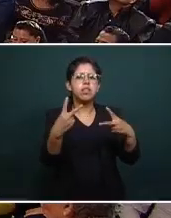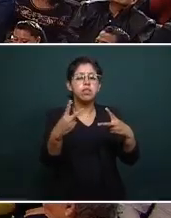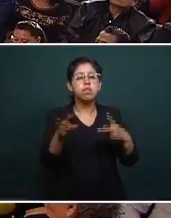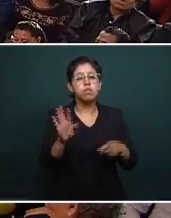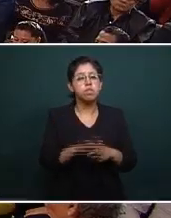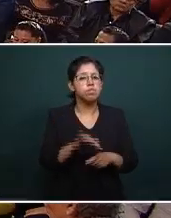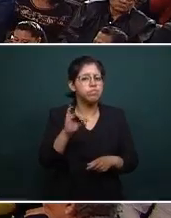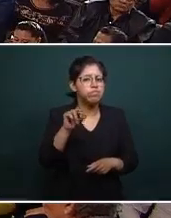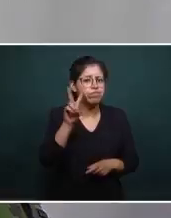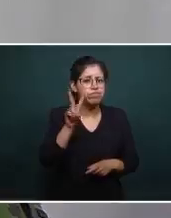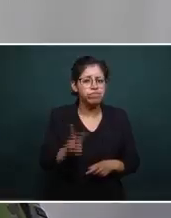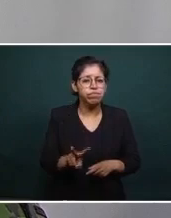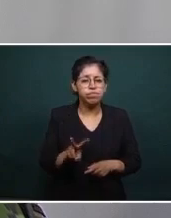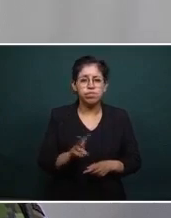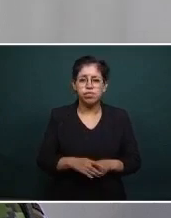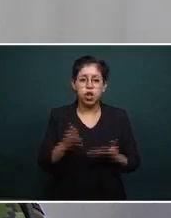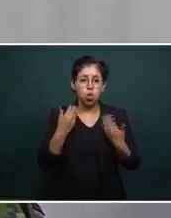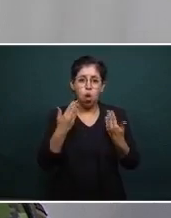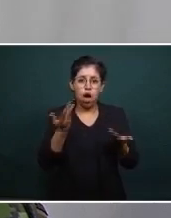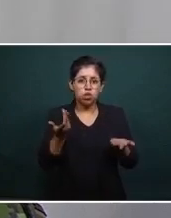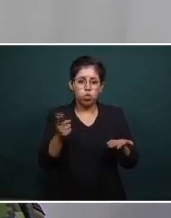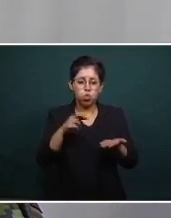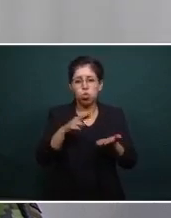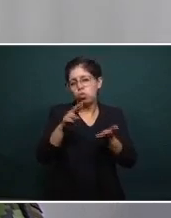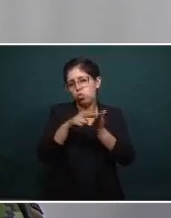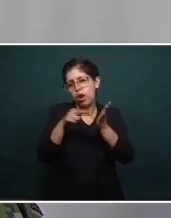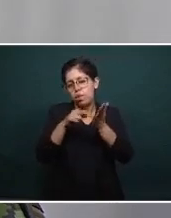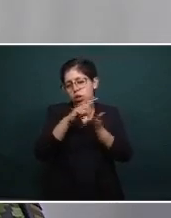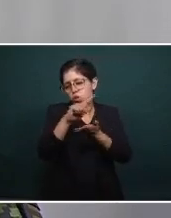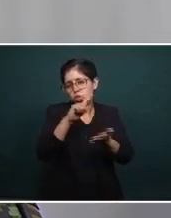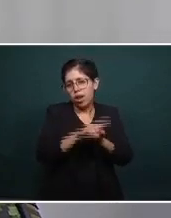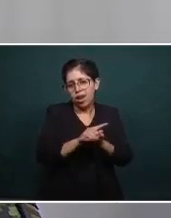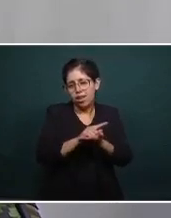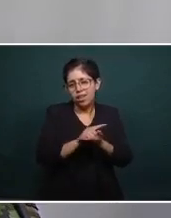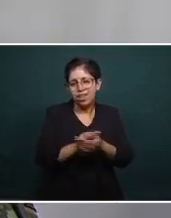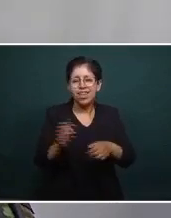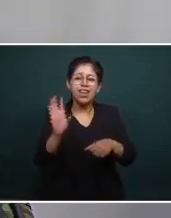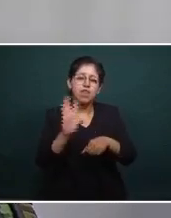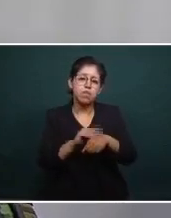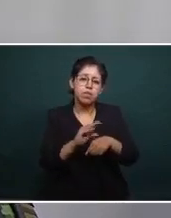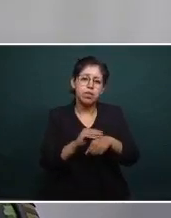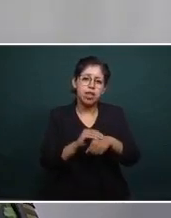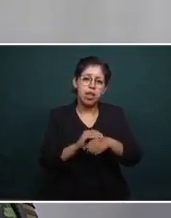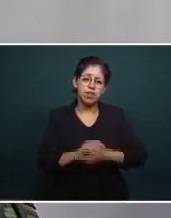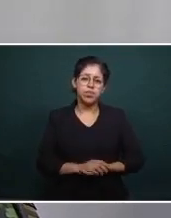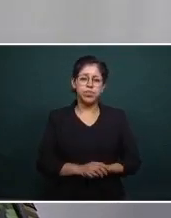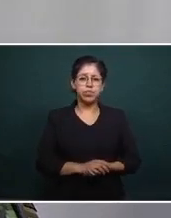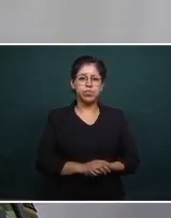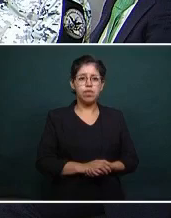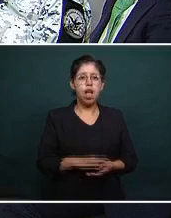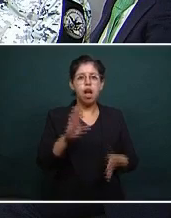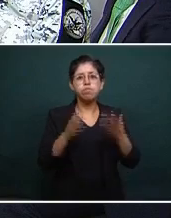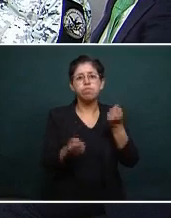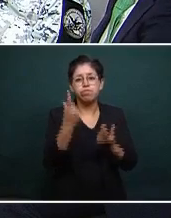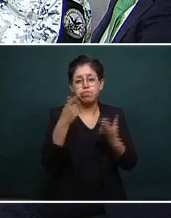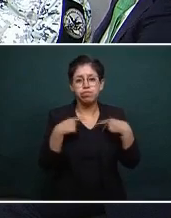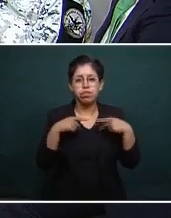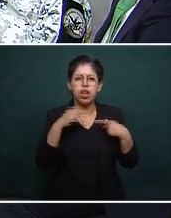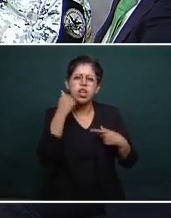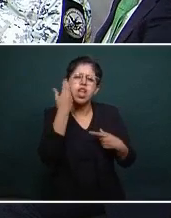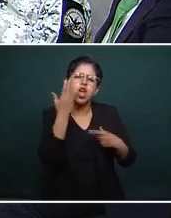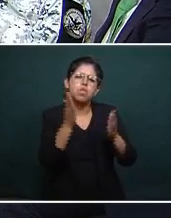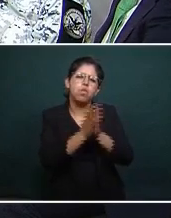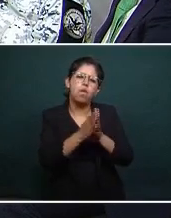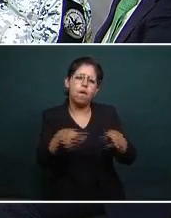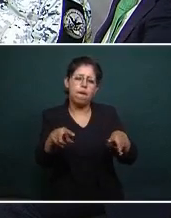porque efectivamente no hay una regulación que permita pedir requisitos, tener el